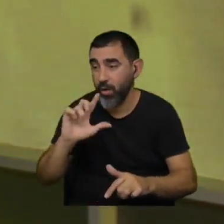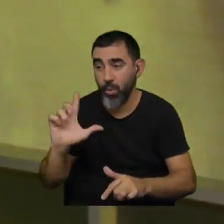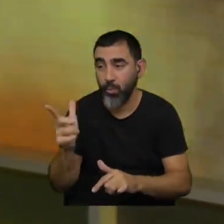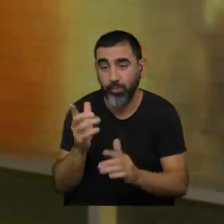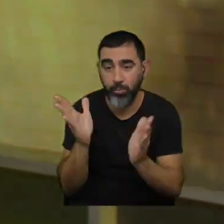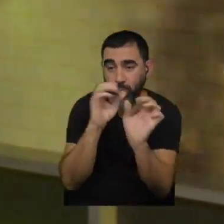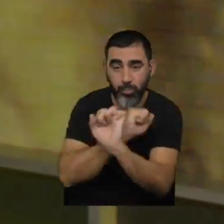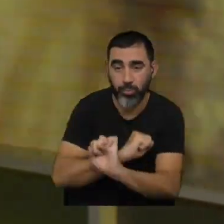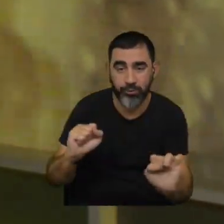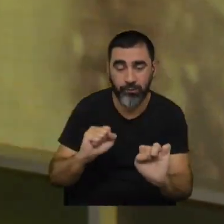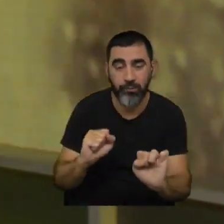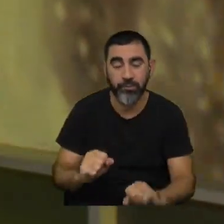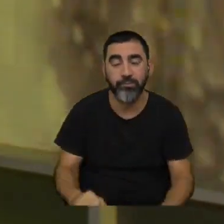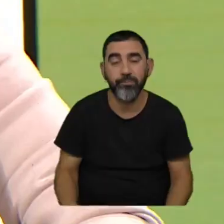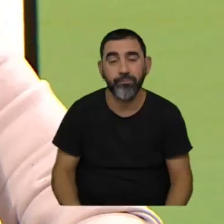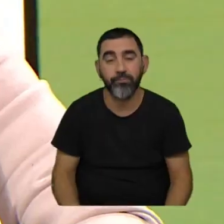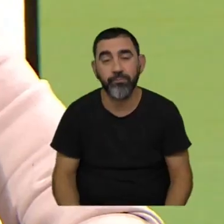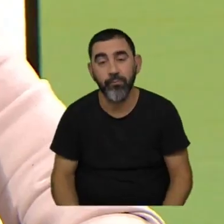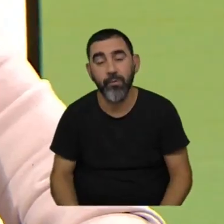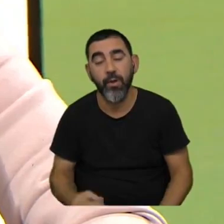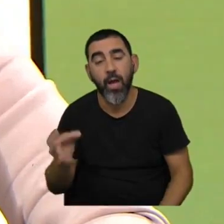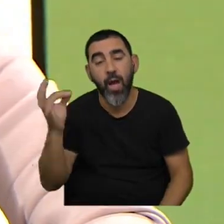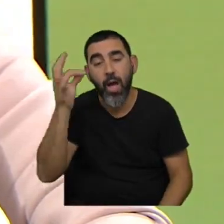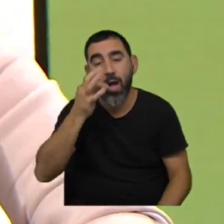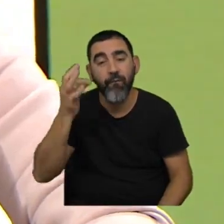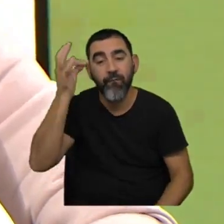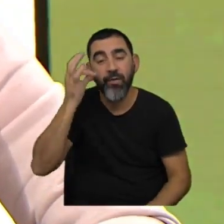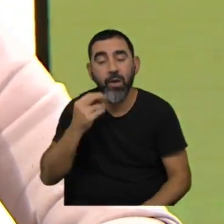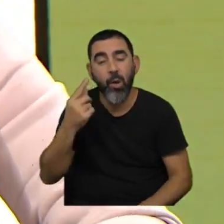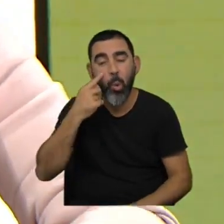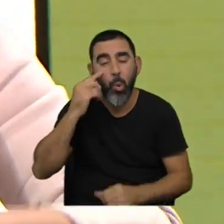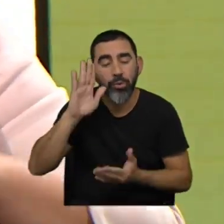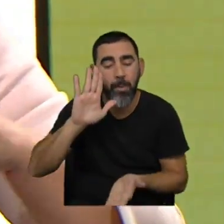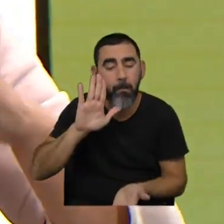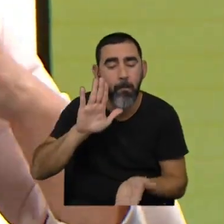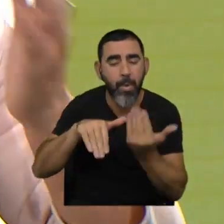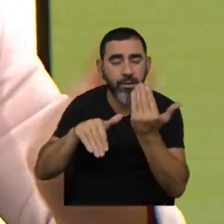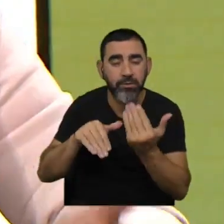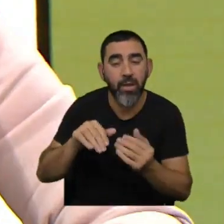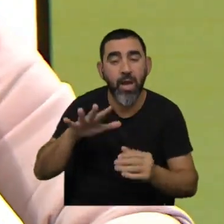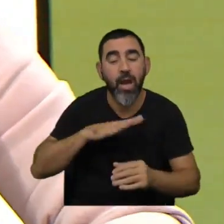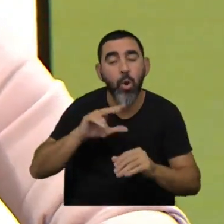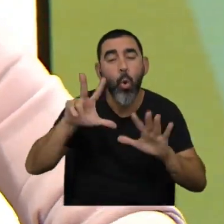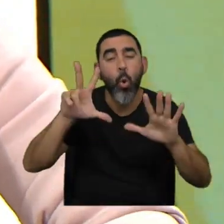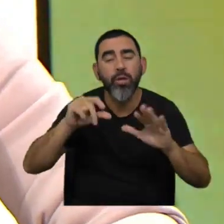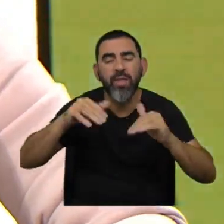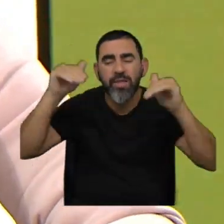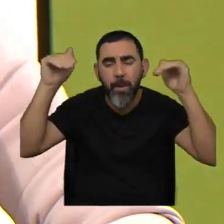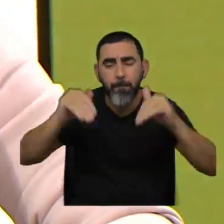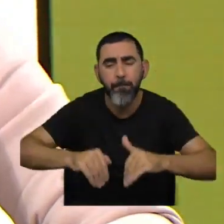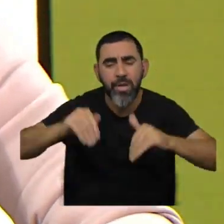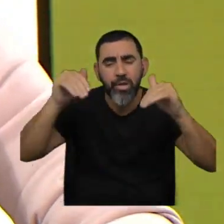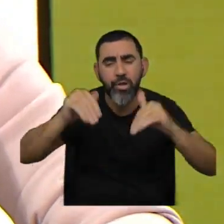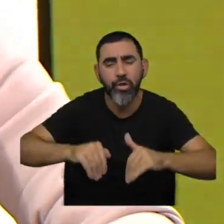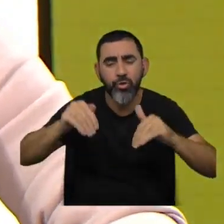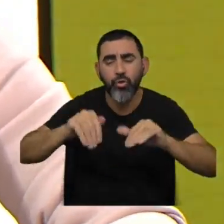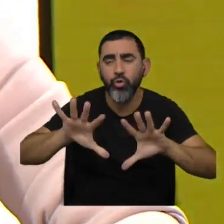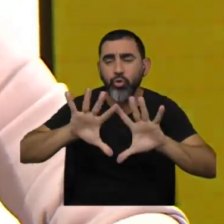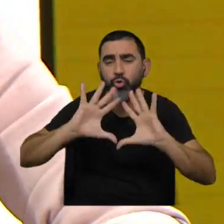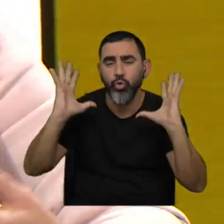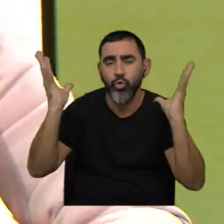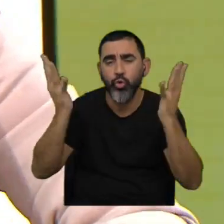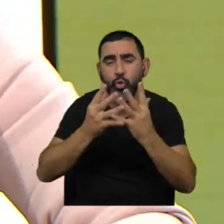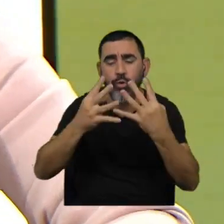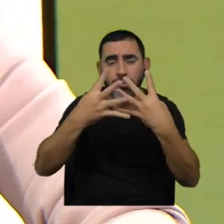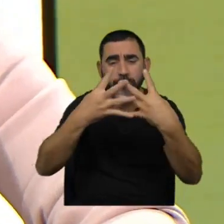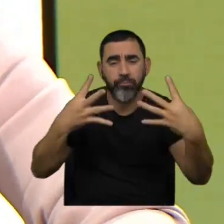así, ¿no? Exactamente. Las abejas melíferas son las abejas más conocidas. Claro. Hay 80 millones de colmenas de abejas alrededor del mundo. El hombre,